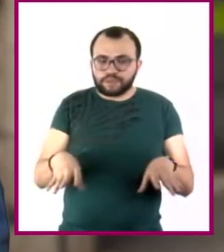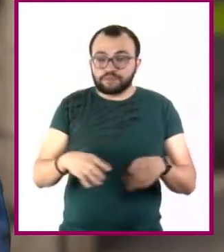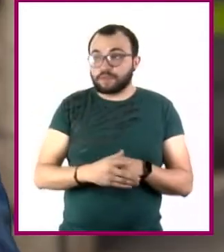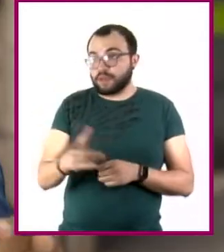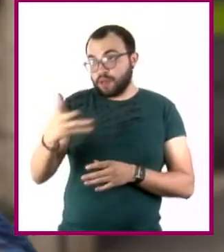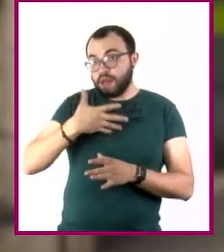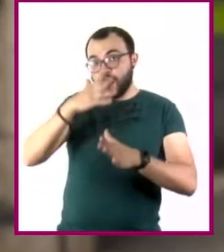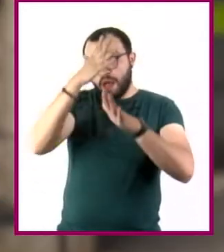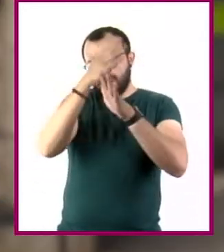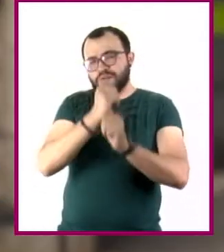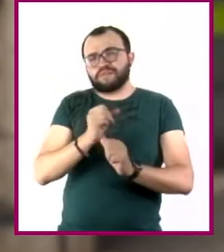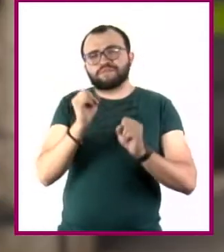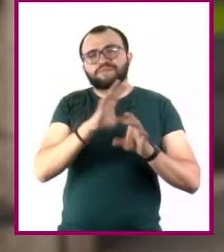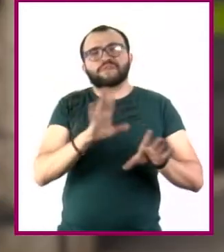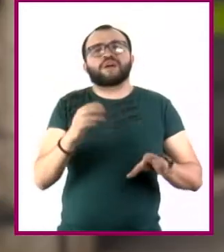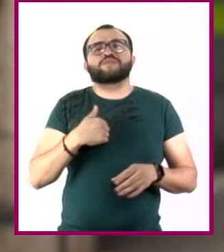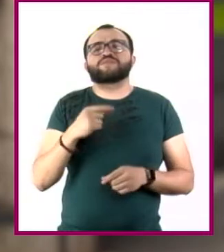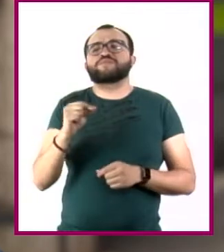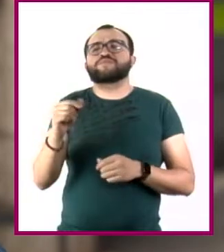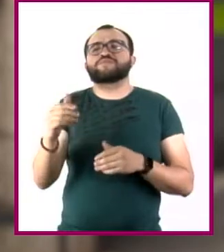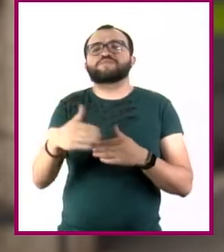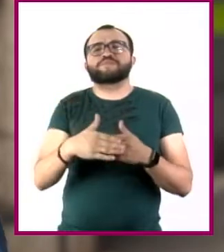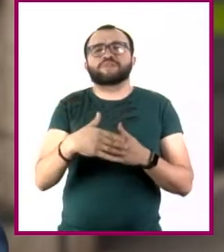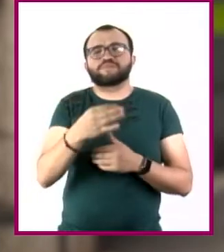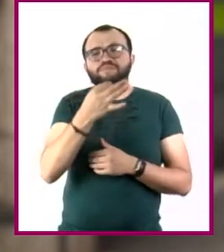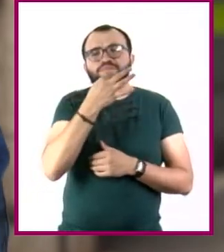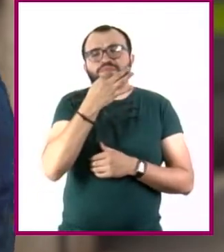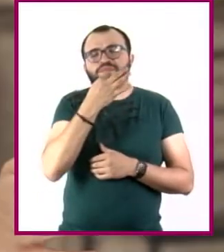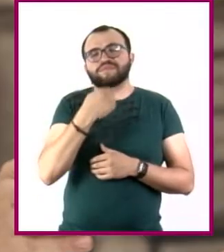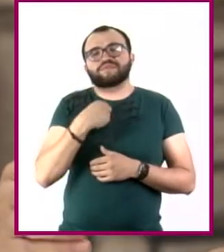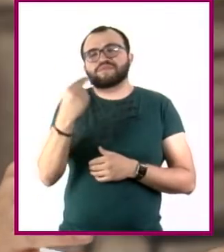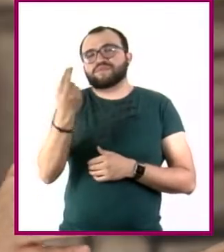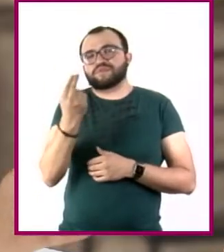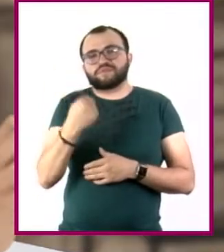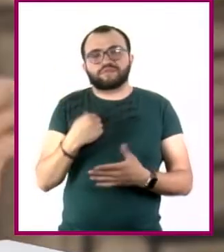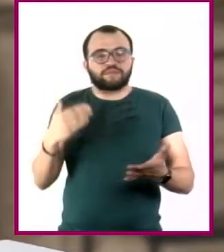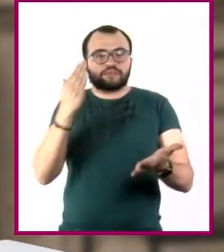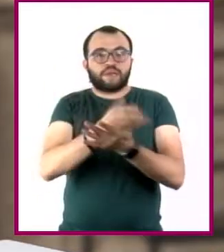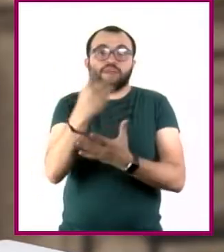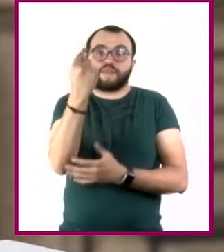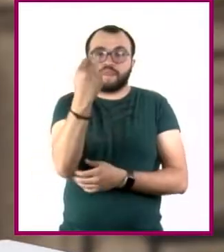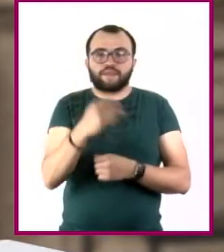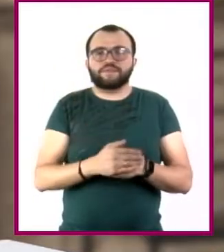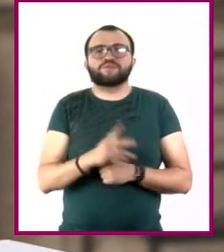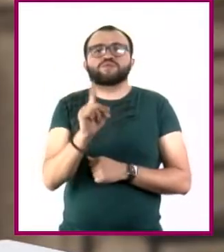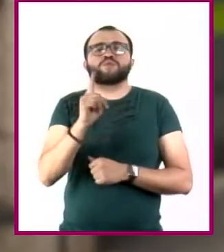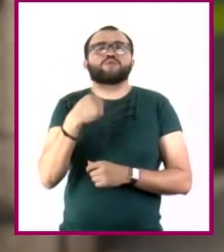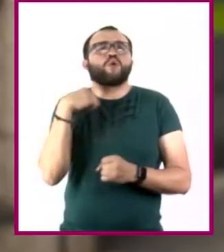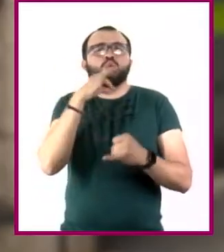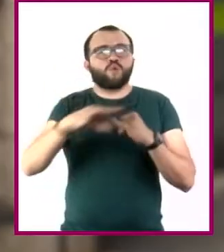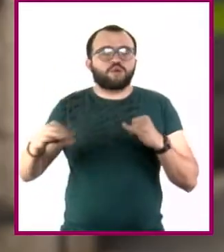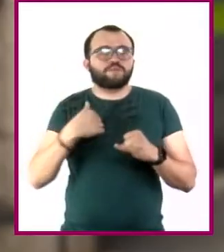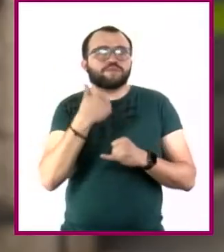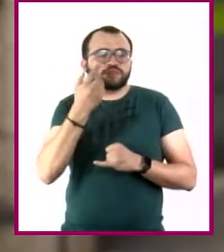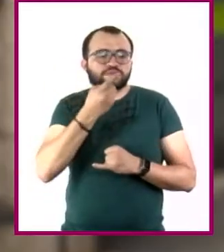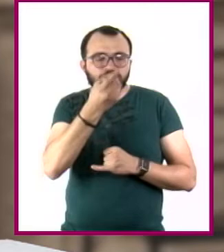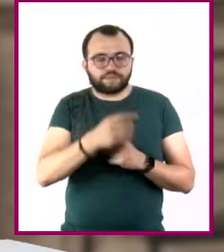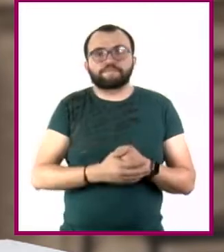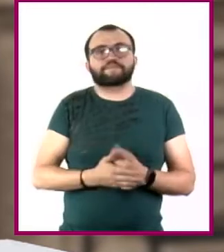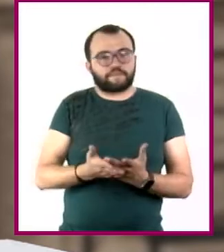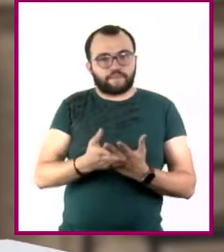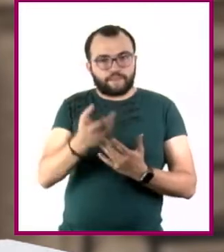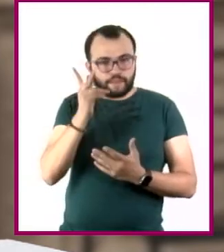dejamos aquí. En unos minutos tengo llamado en el programa de televisión. No. Déjeme dar la última batalla. Venga,